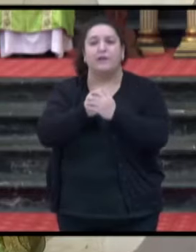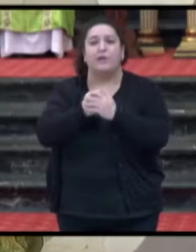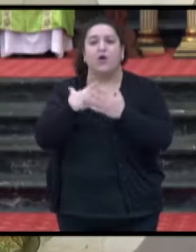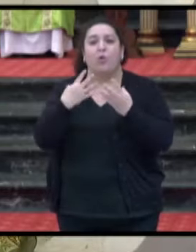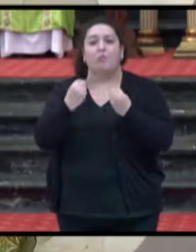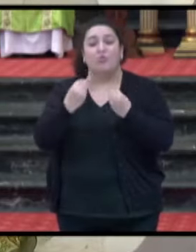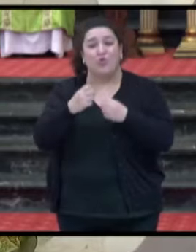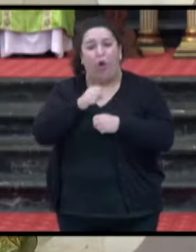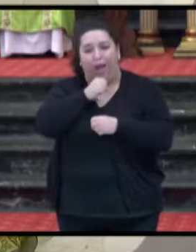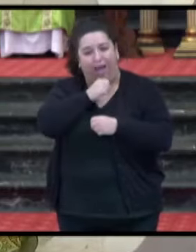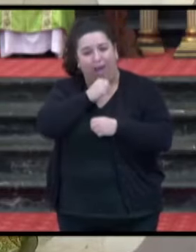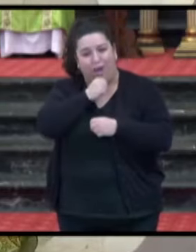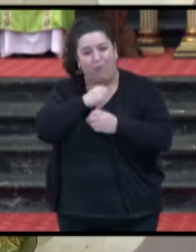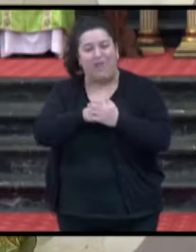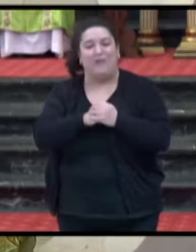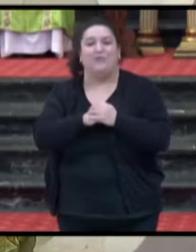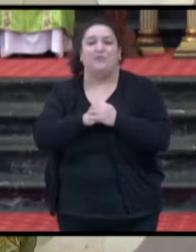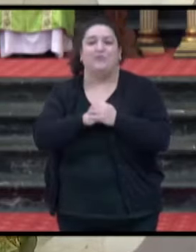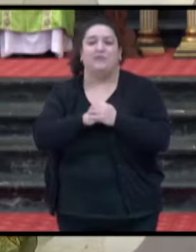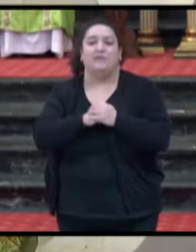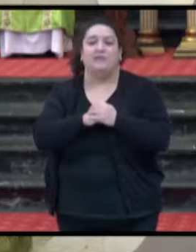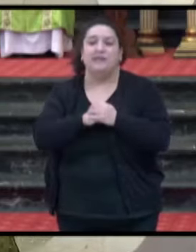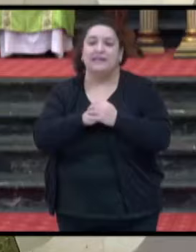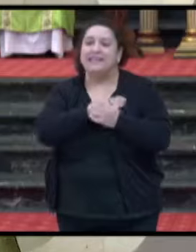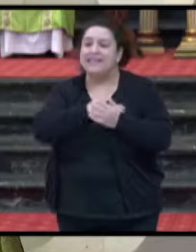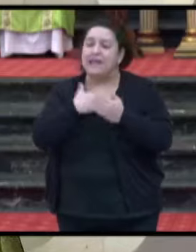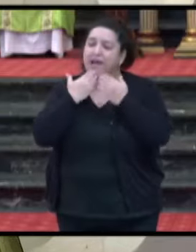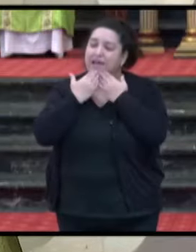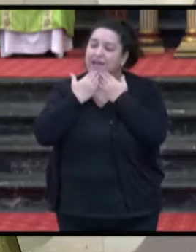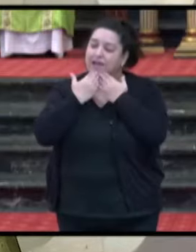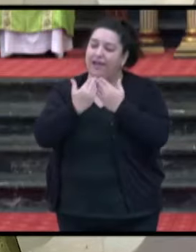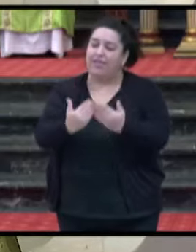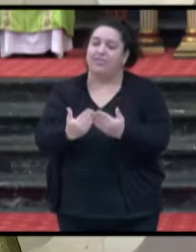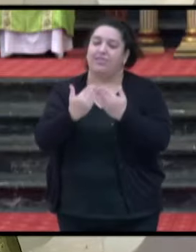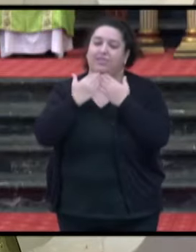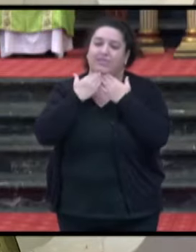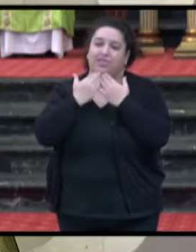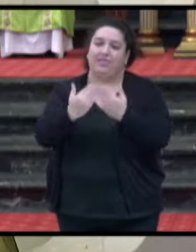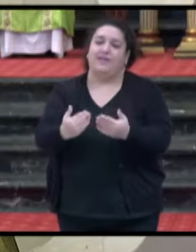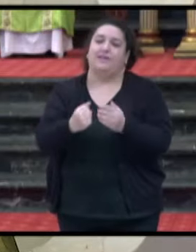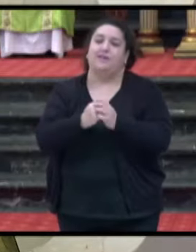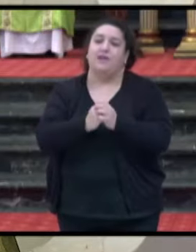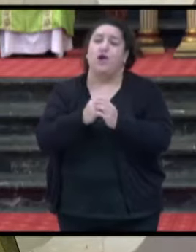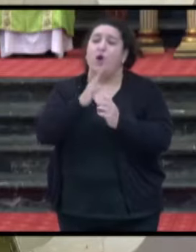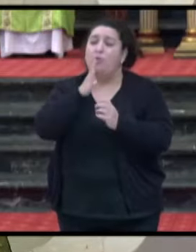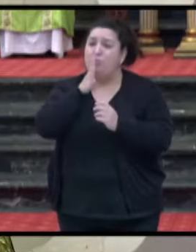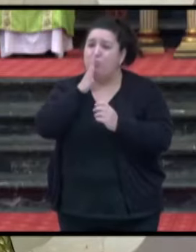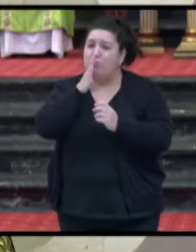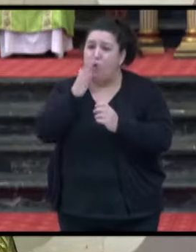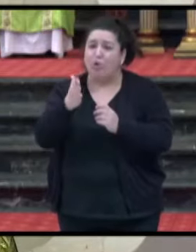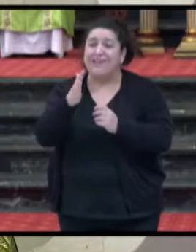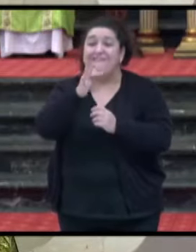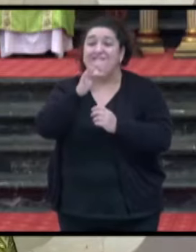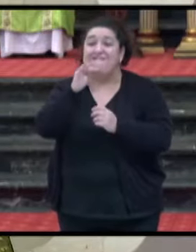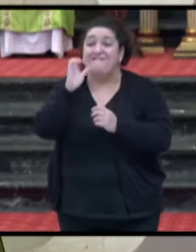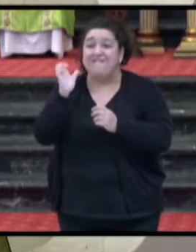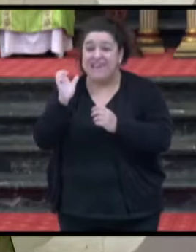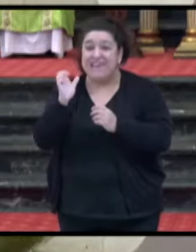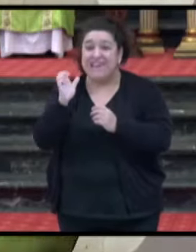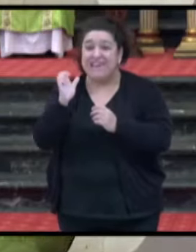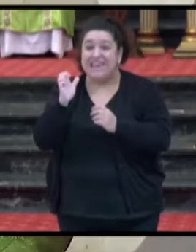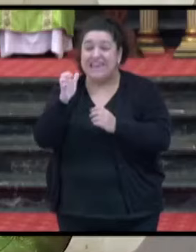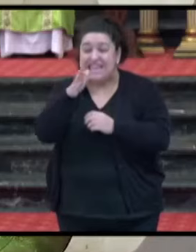de ellos abuelos darles las gracias porque han anunciado gratis La Fe a